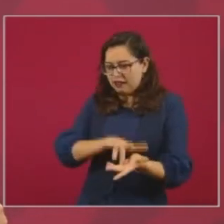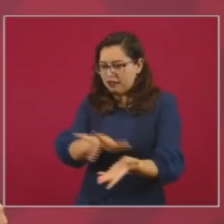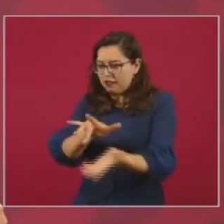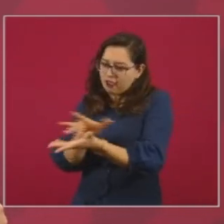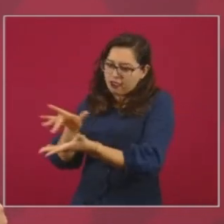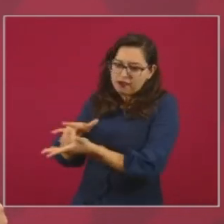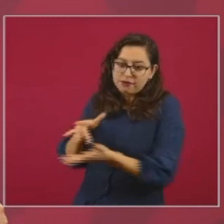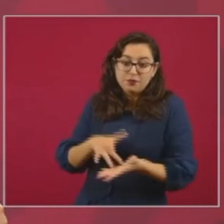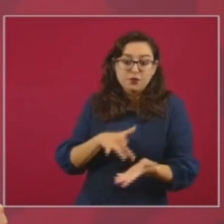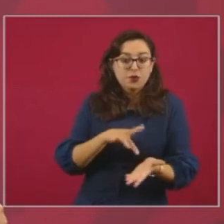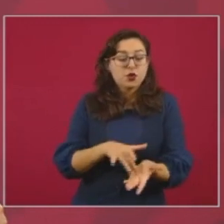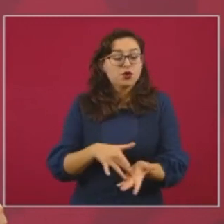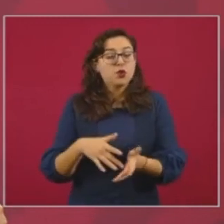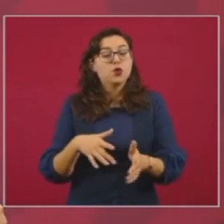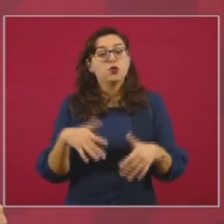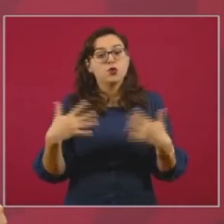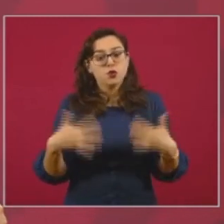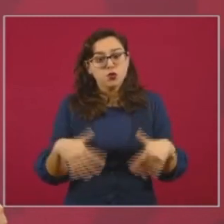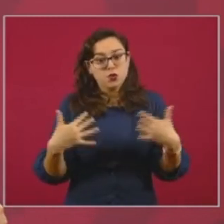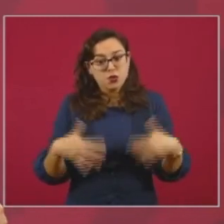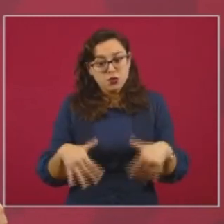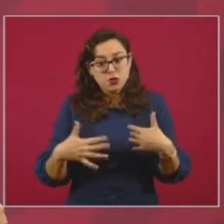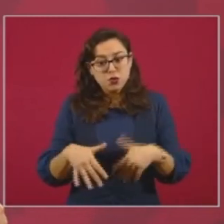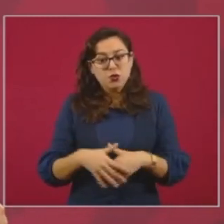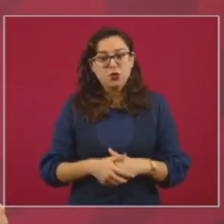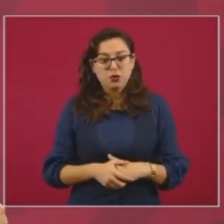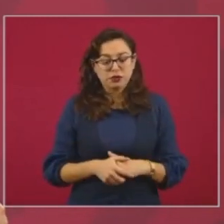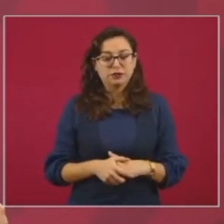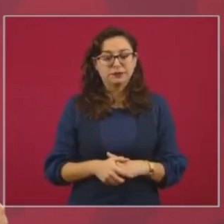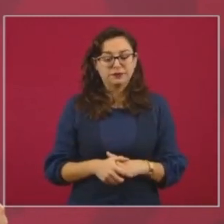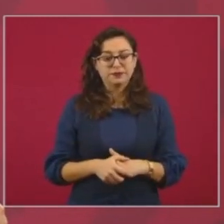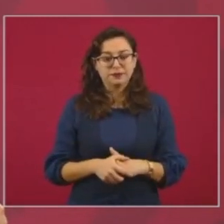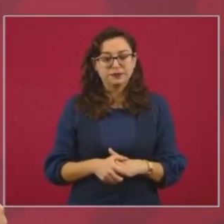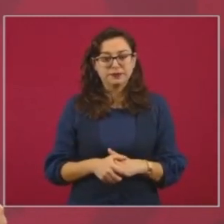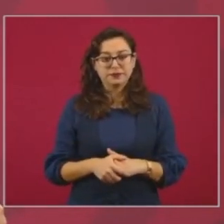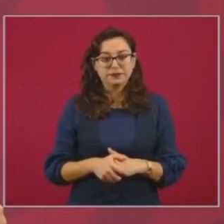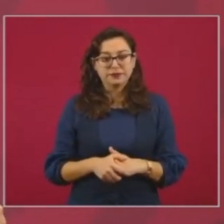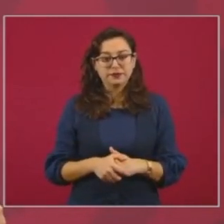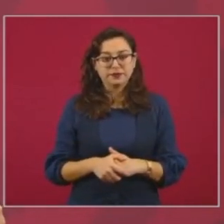están viniendo a la ciudad a ayudar,